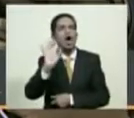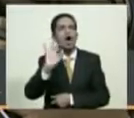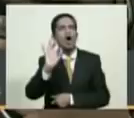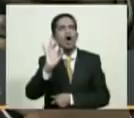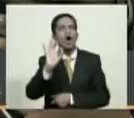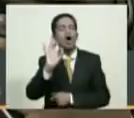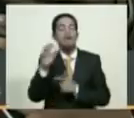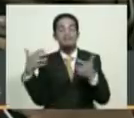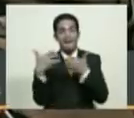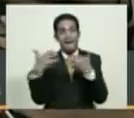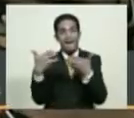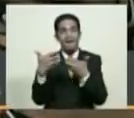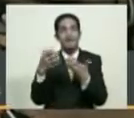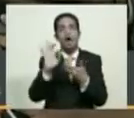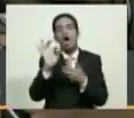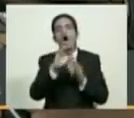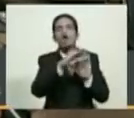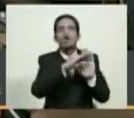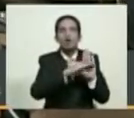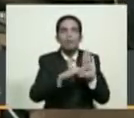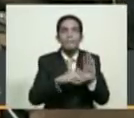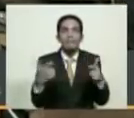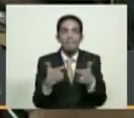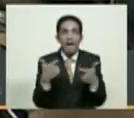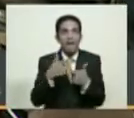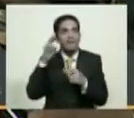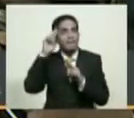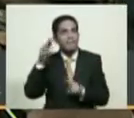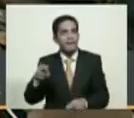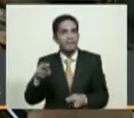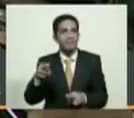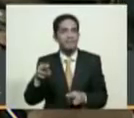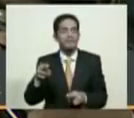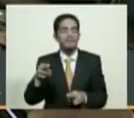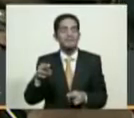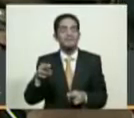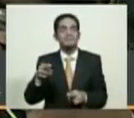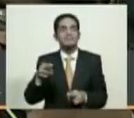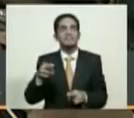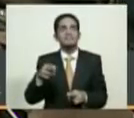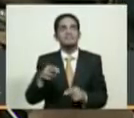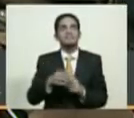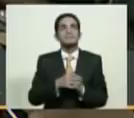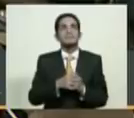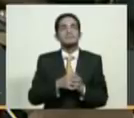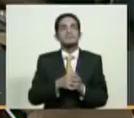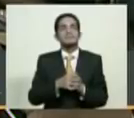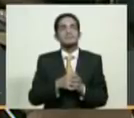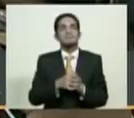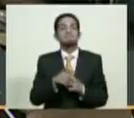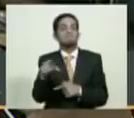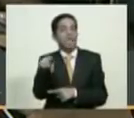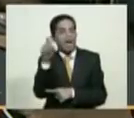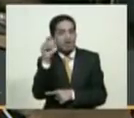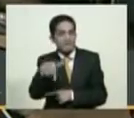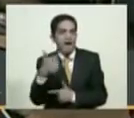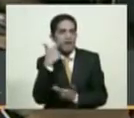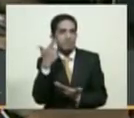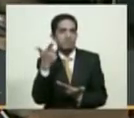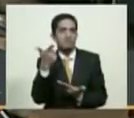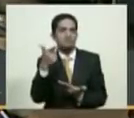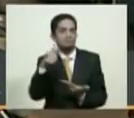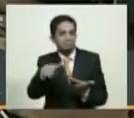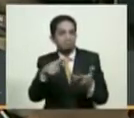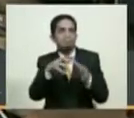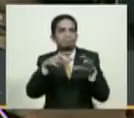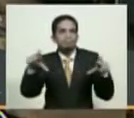las reglas de guerra convencional se han respetado. Aquí se ha asfixiado al pueblo venezolano, se le han robado su divisa, y sin embargo,